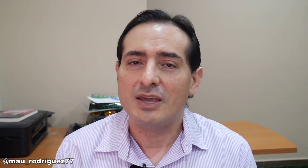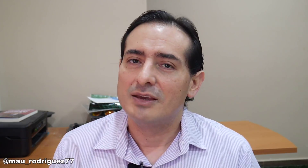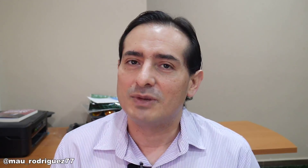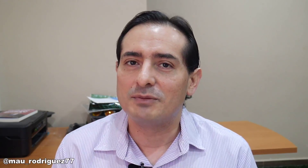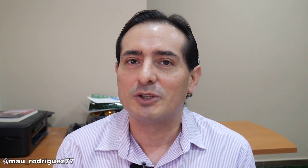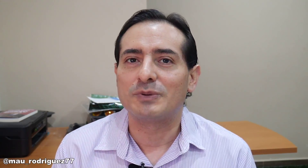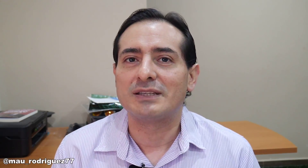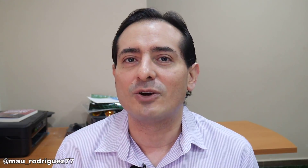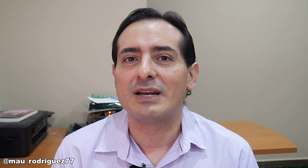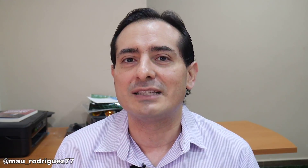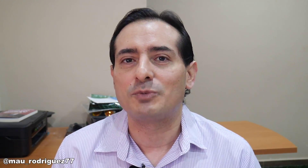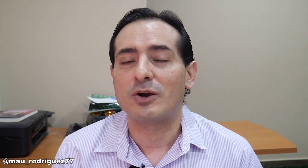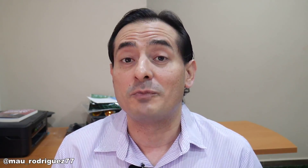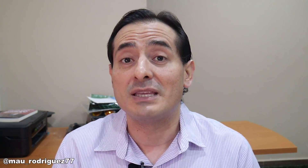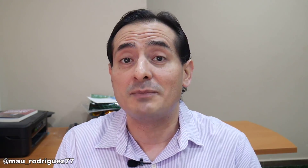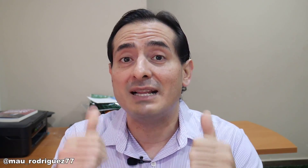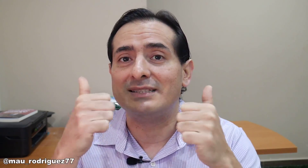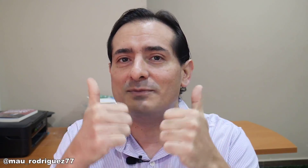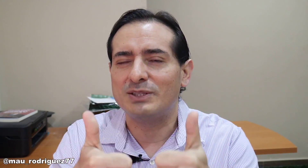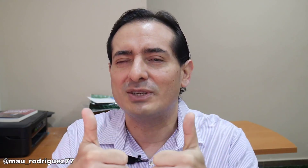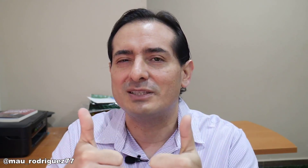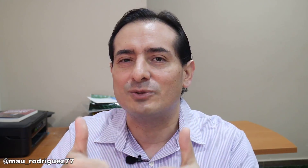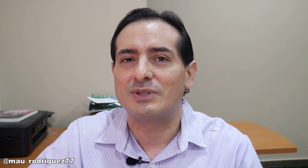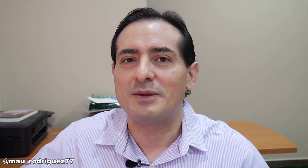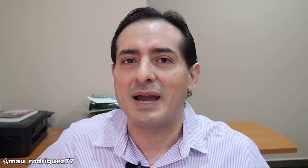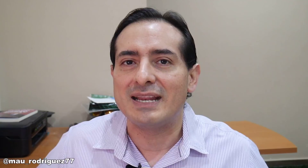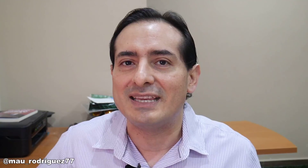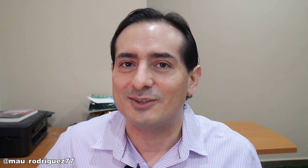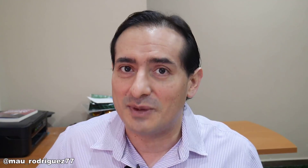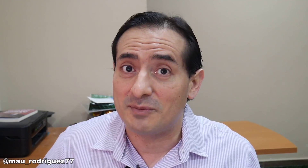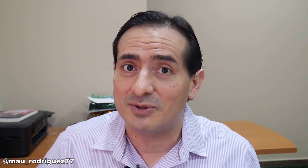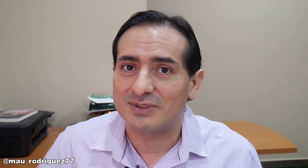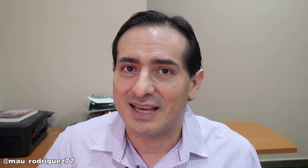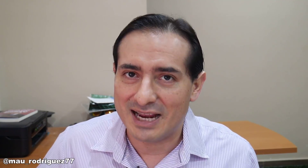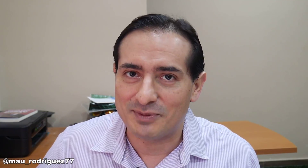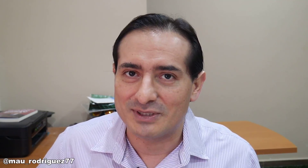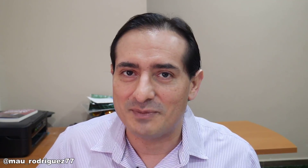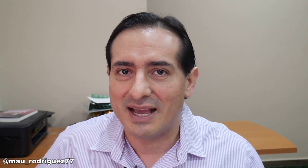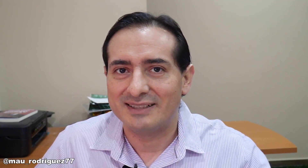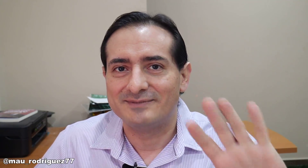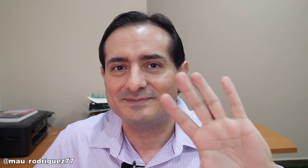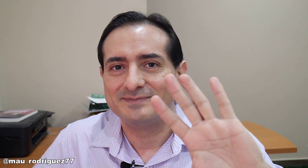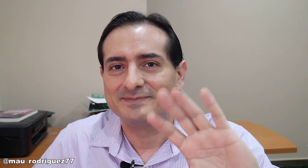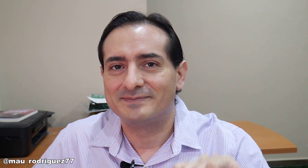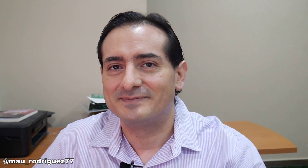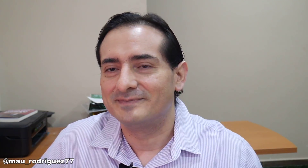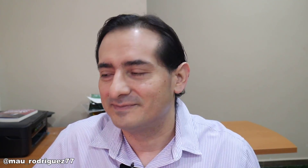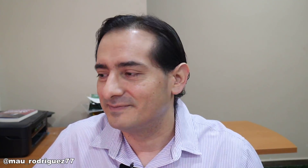Unidos. Bien amigos, pues es todo, gracias por acompañarme, les invito a que se suscriban y nos vemos a la próxima.